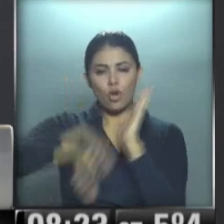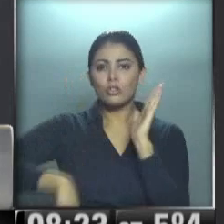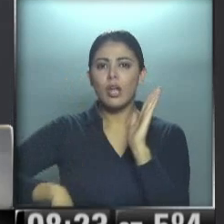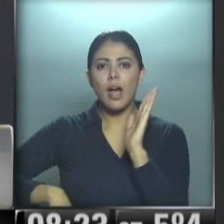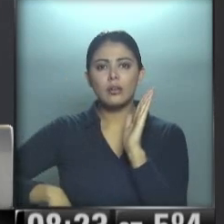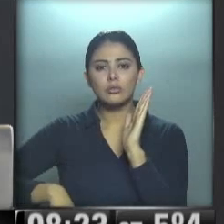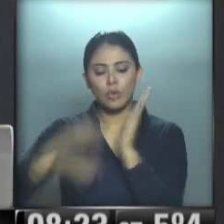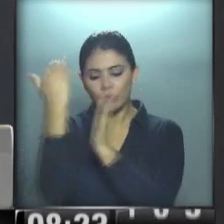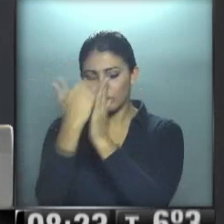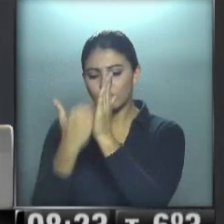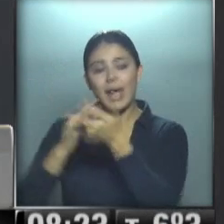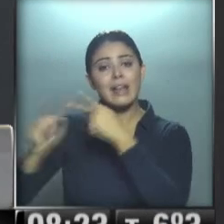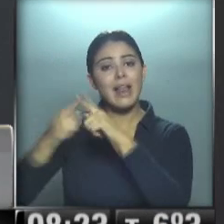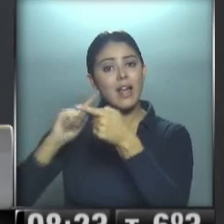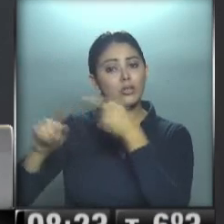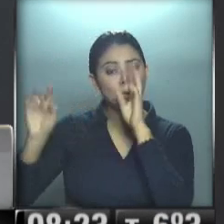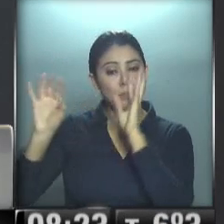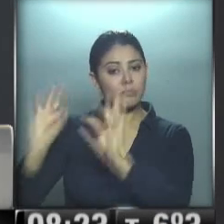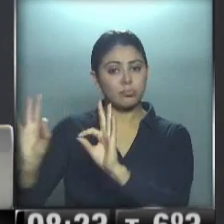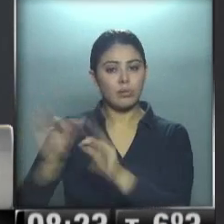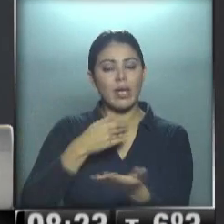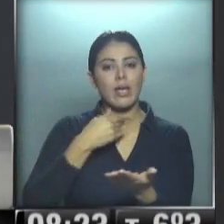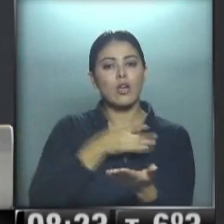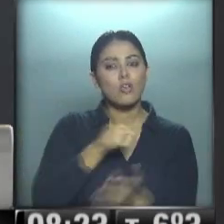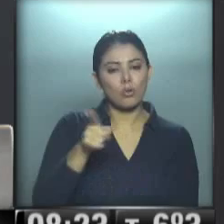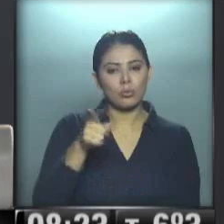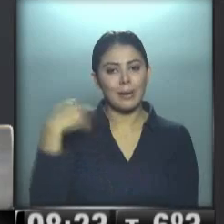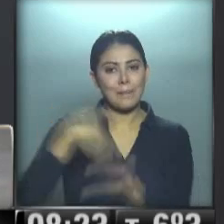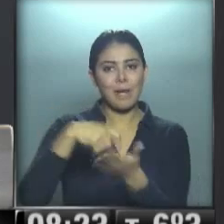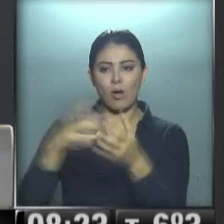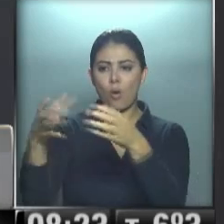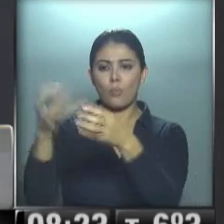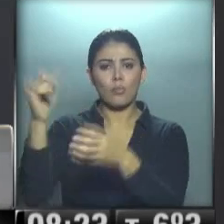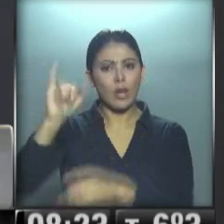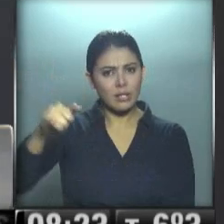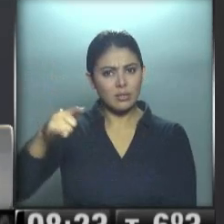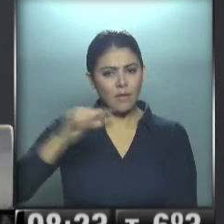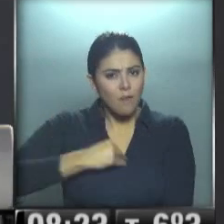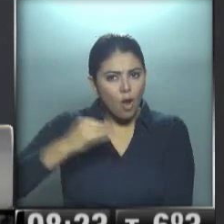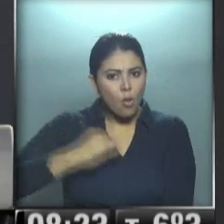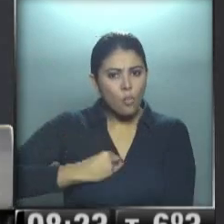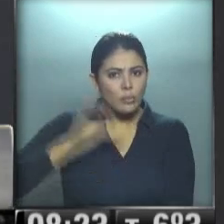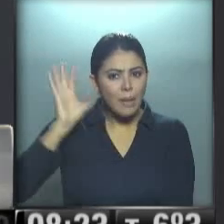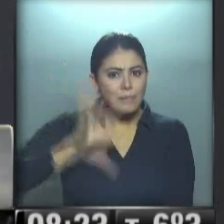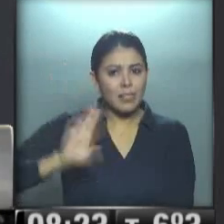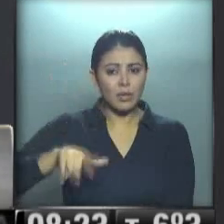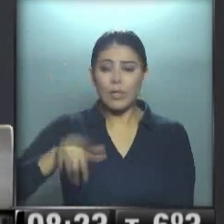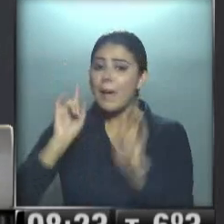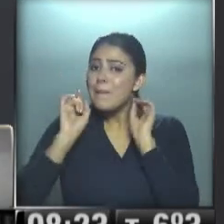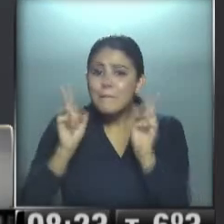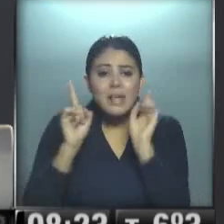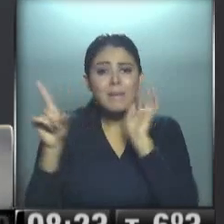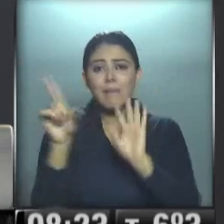un prospecto o una relación contractual e impedir el pago a un bonista reestructurado que adhirió voluntariamente conforme a las